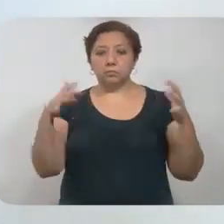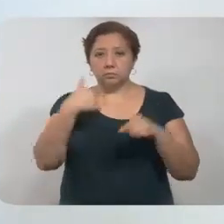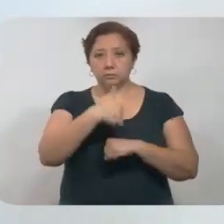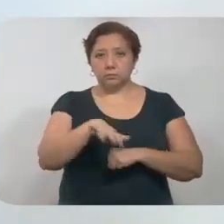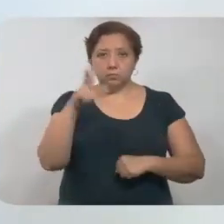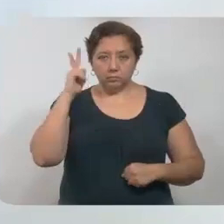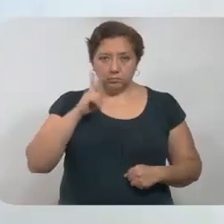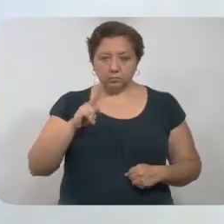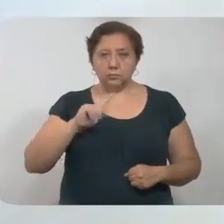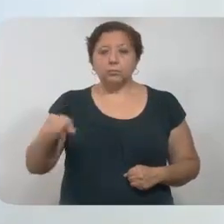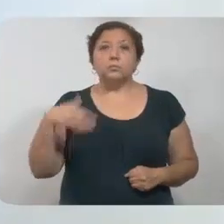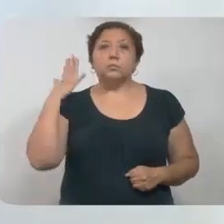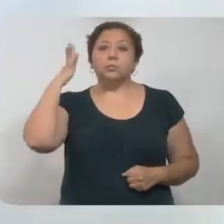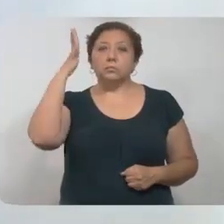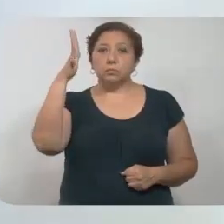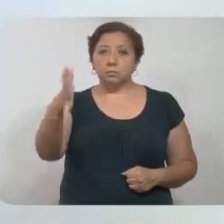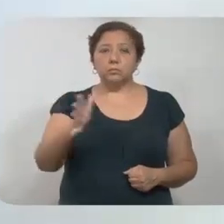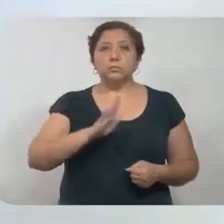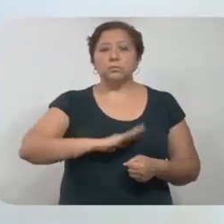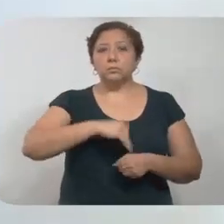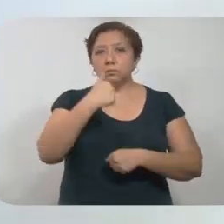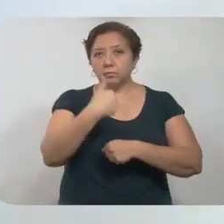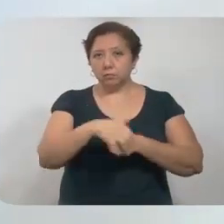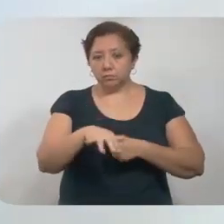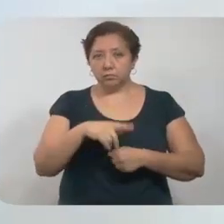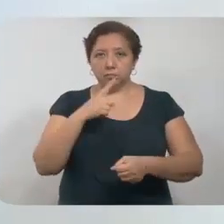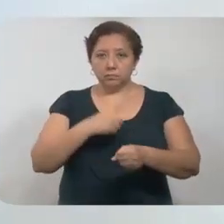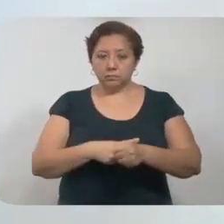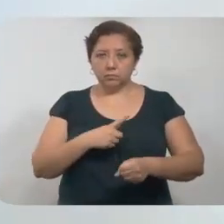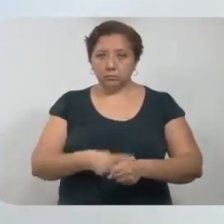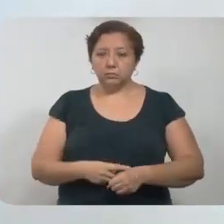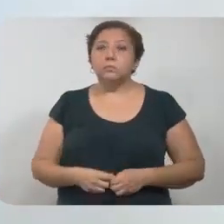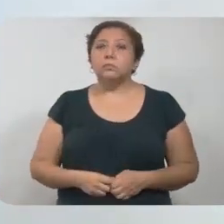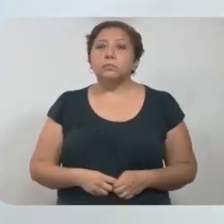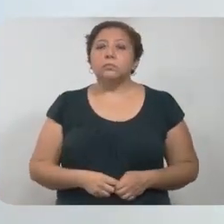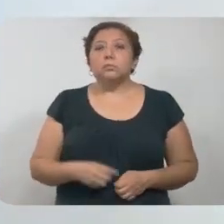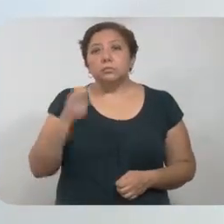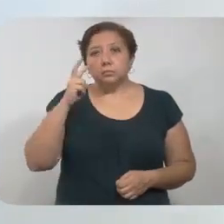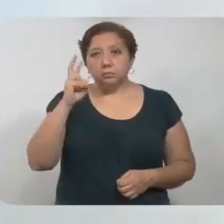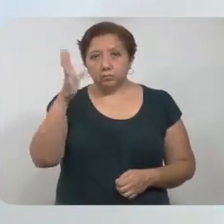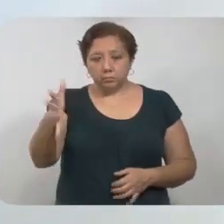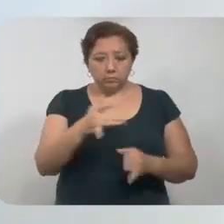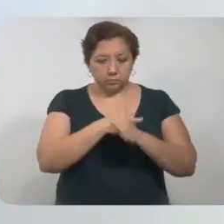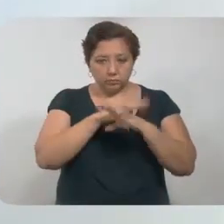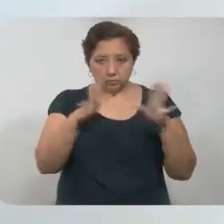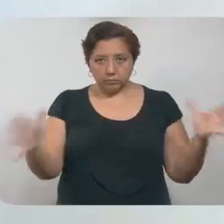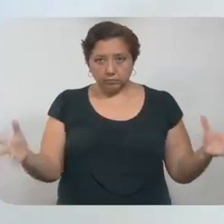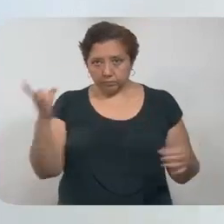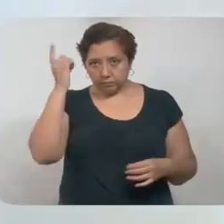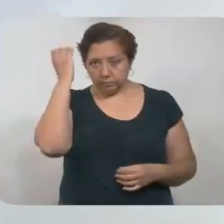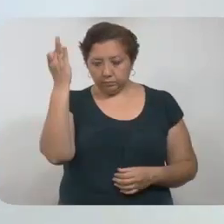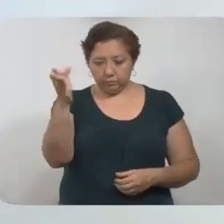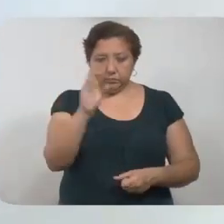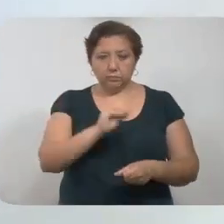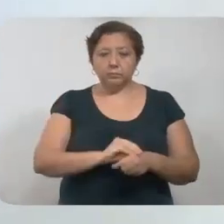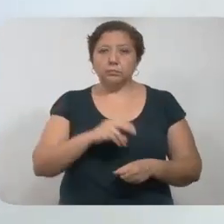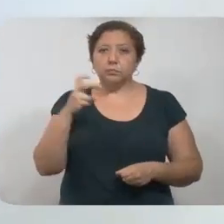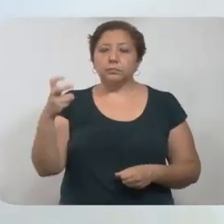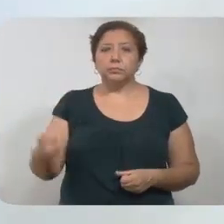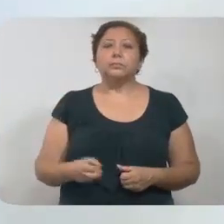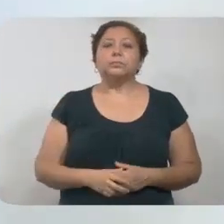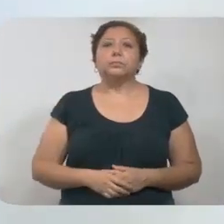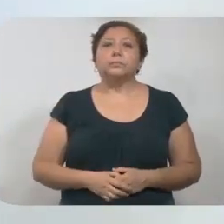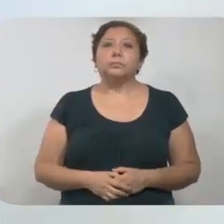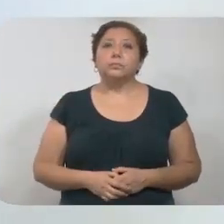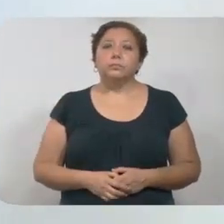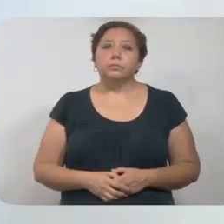de número de pruebas implicará, por tanto, un mayor número de casos confirmados, que se reflejará en los partes médicos durante la implementación de estos